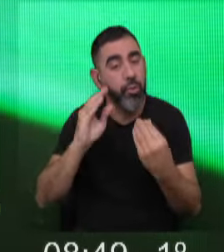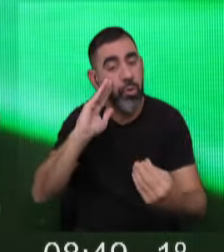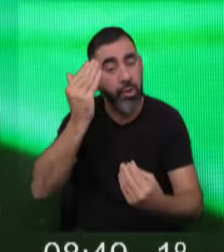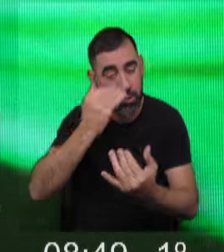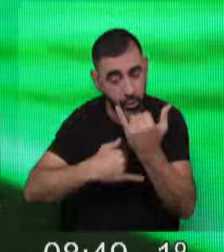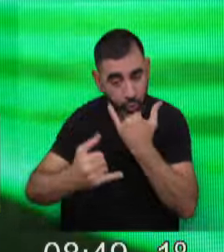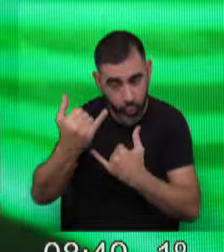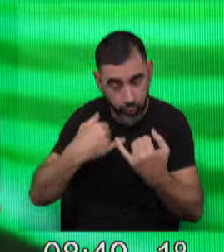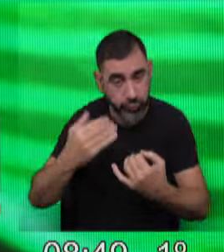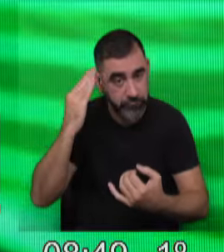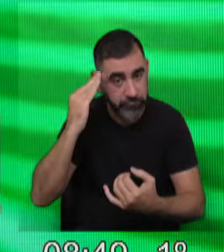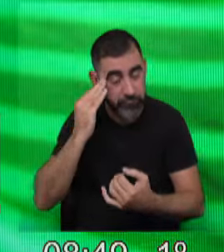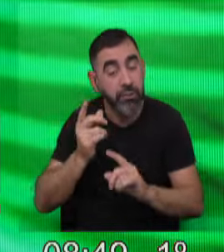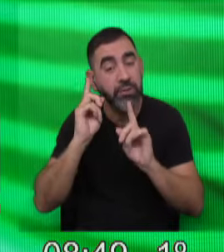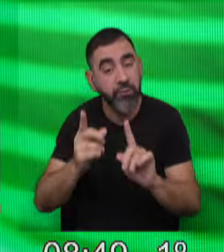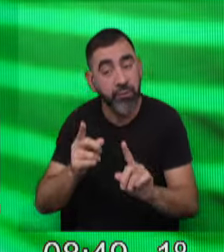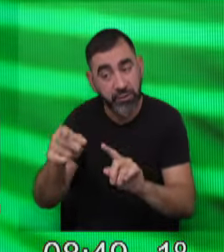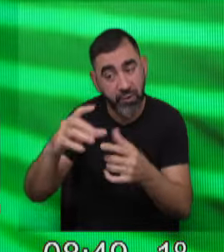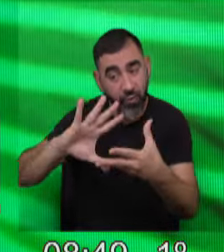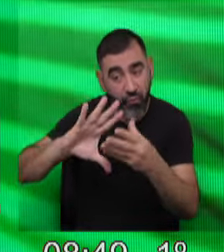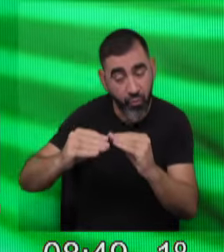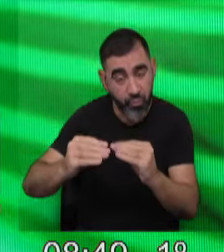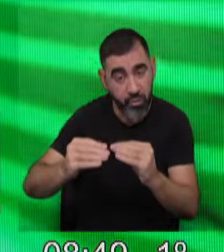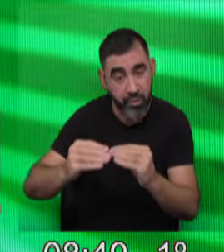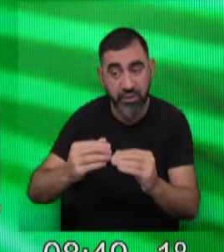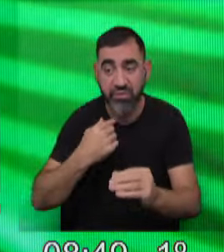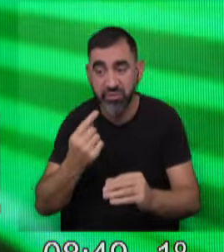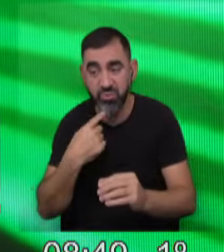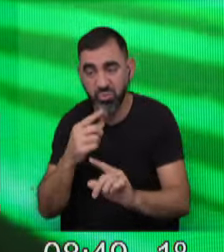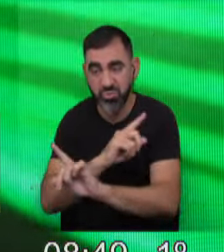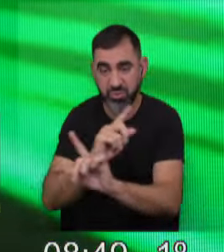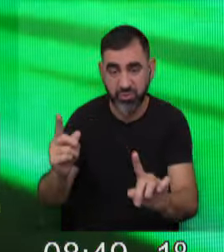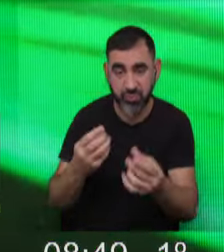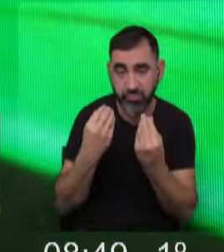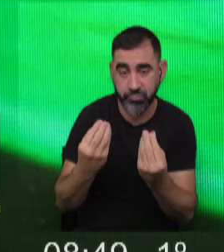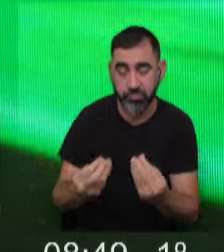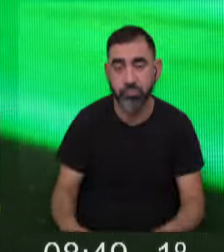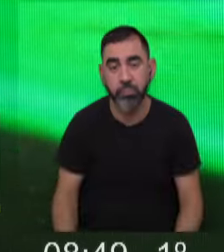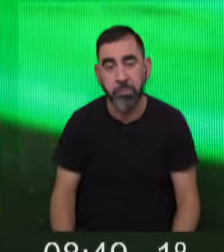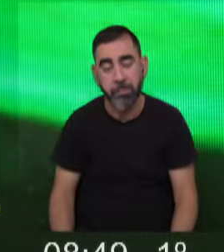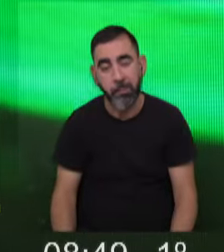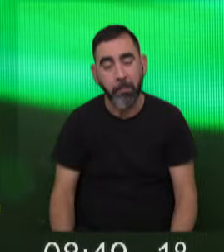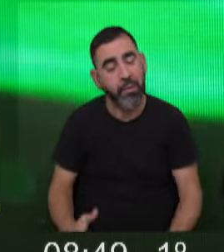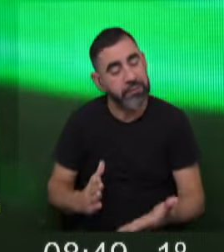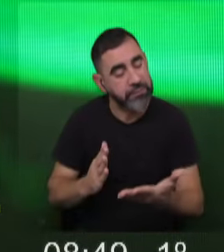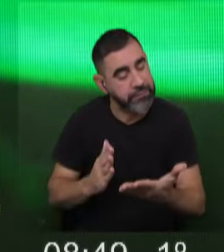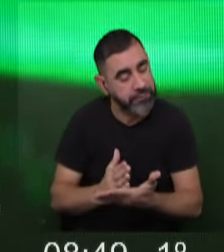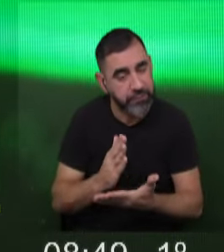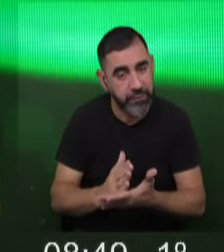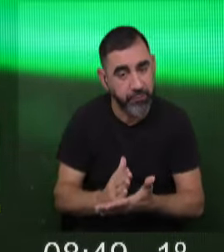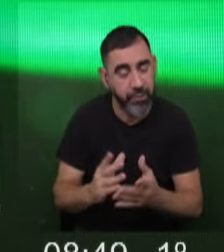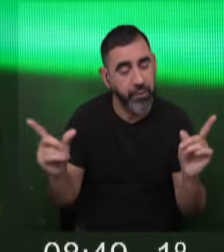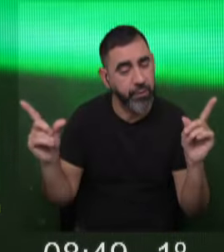la información, pero también saber si esta herramienta era útil o no para esto, y nos encontramos siempre en los dos casos